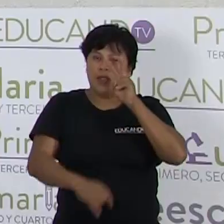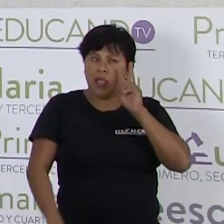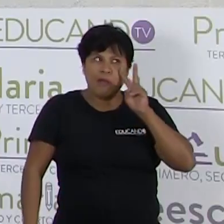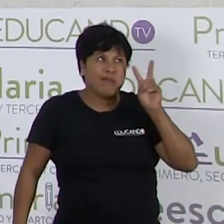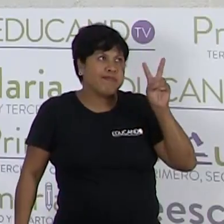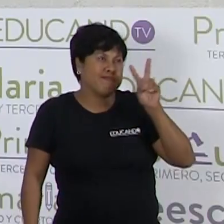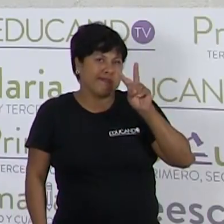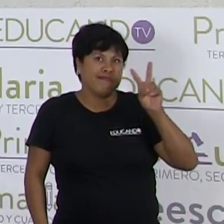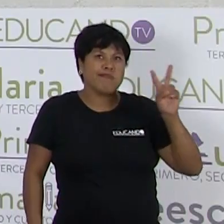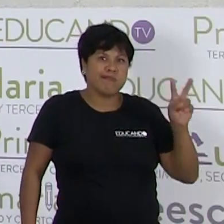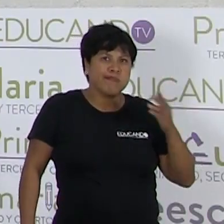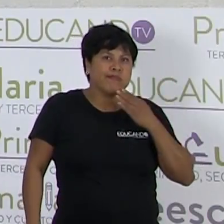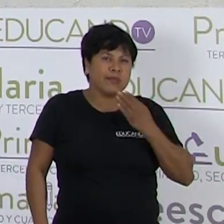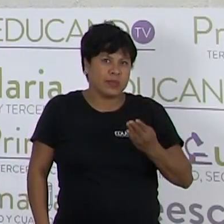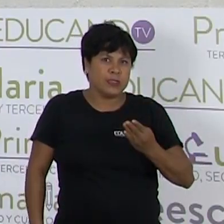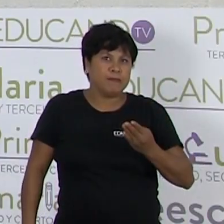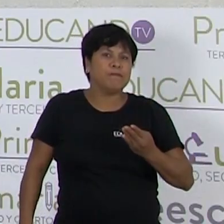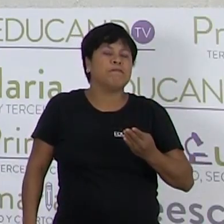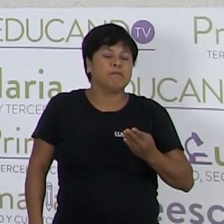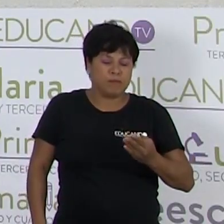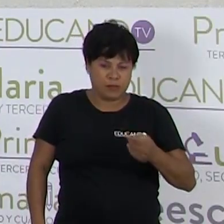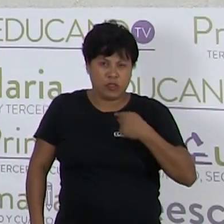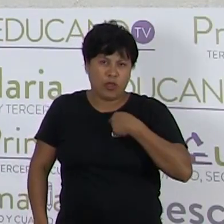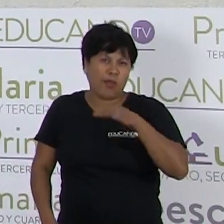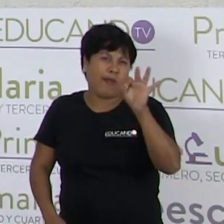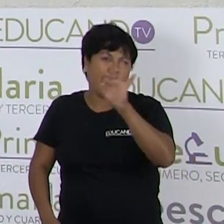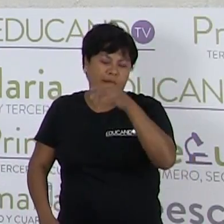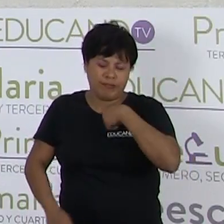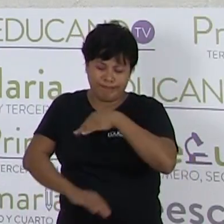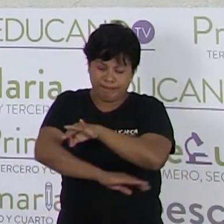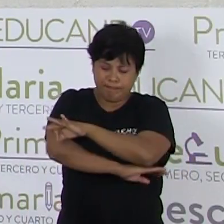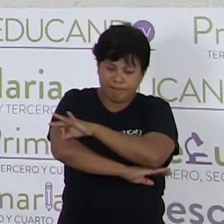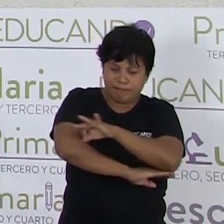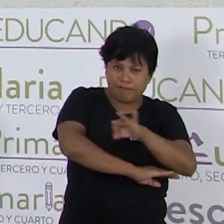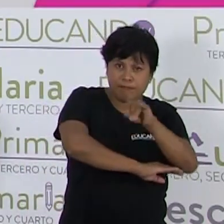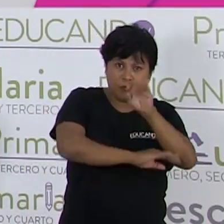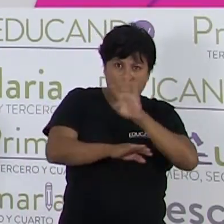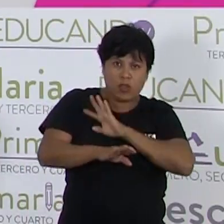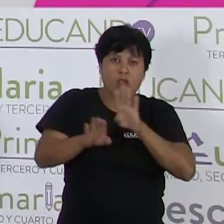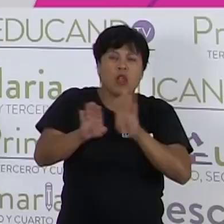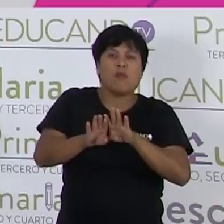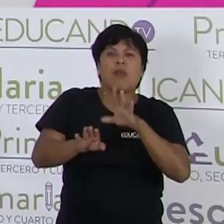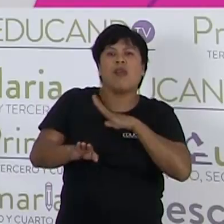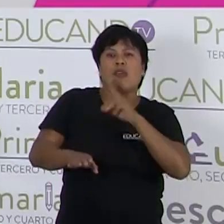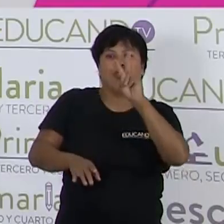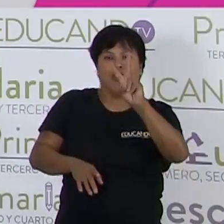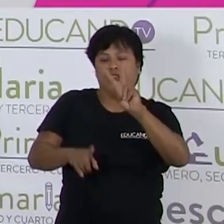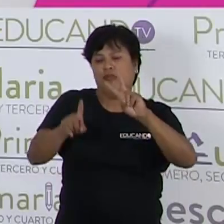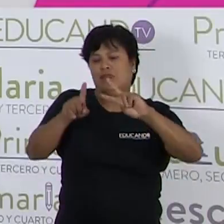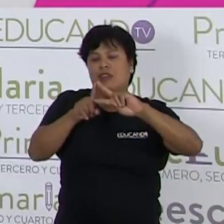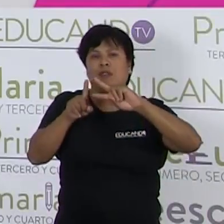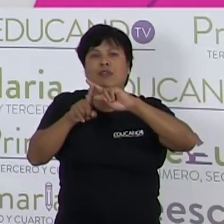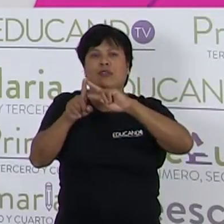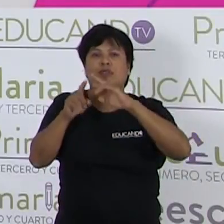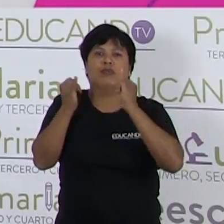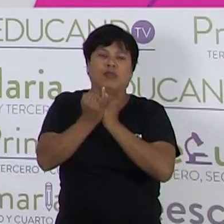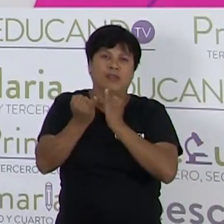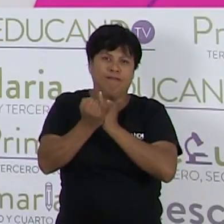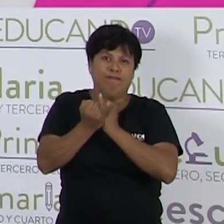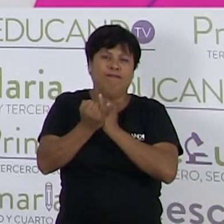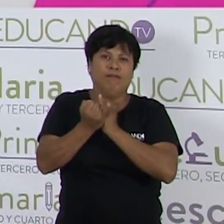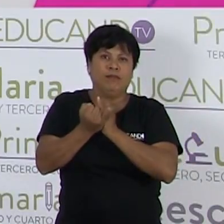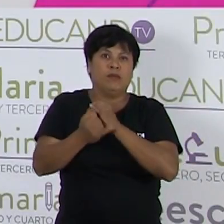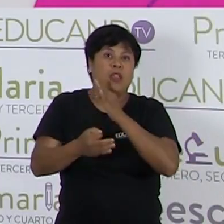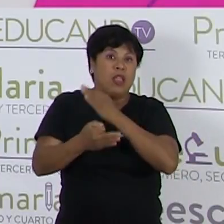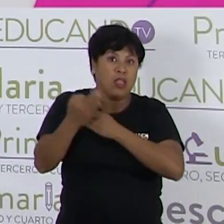bien. Si agarro y le trazo una línea en medio, me salen 2 triángulos iguales. Ahora bien,